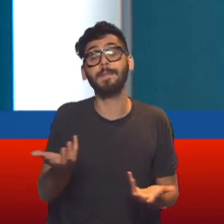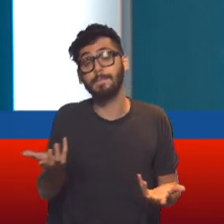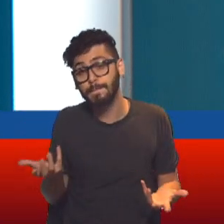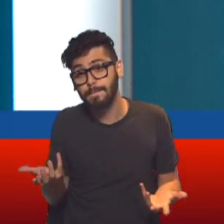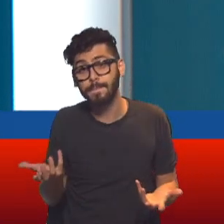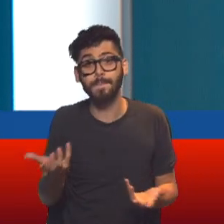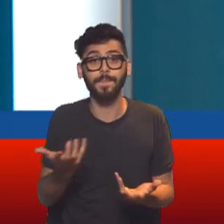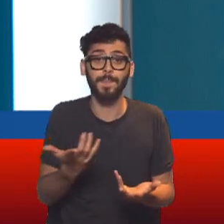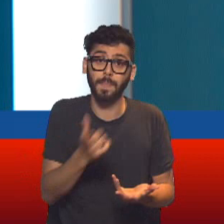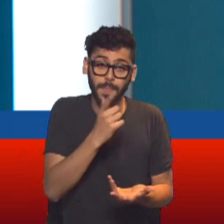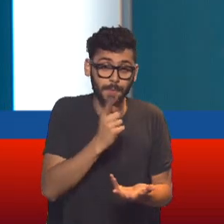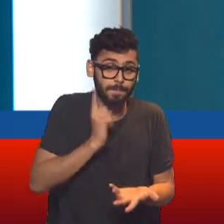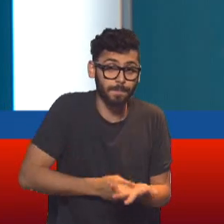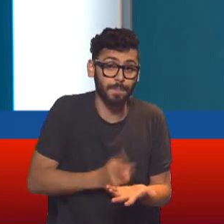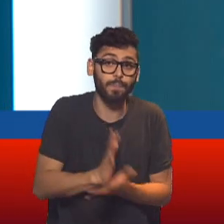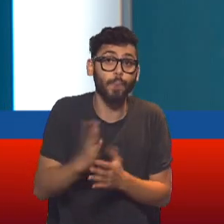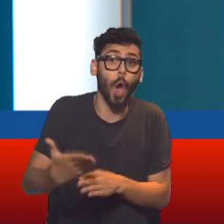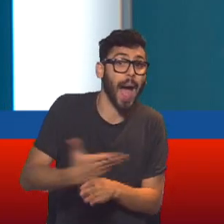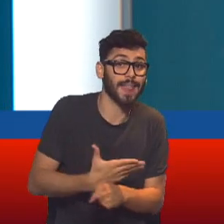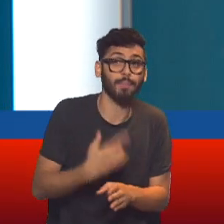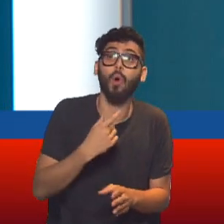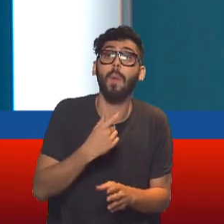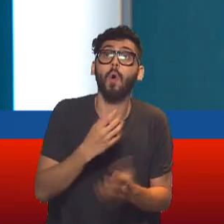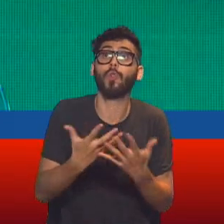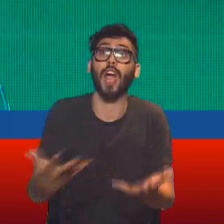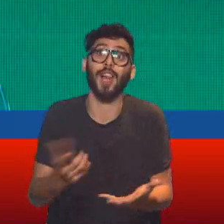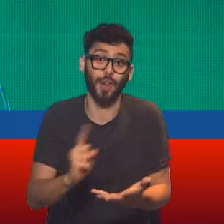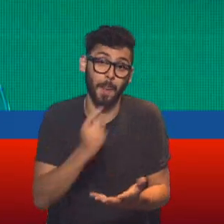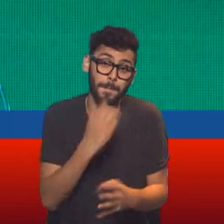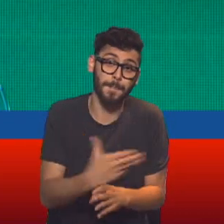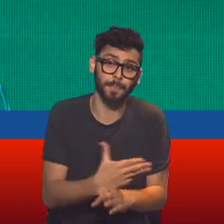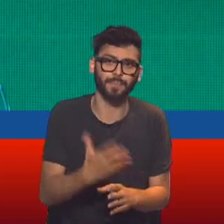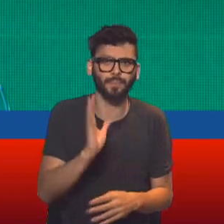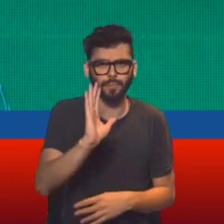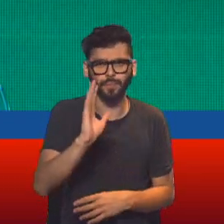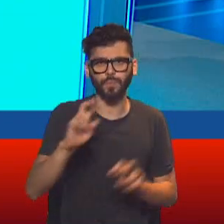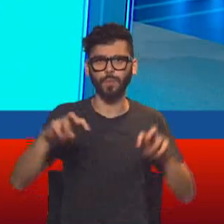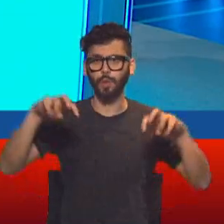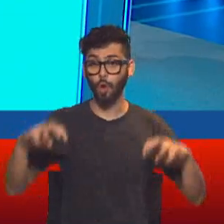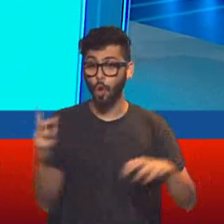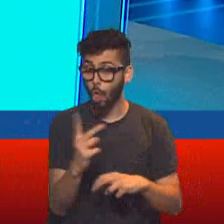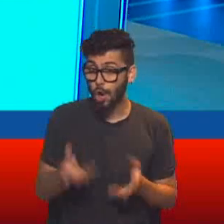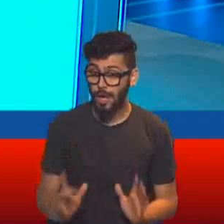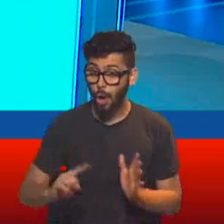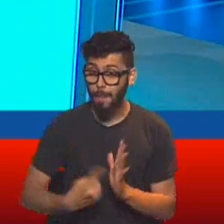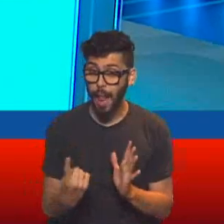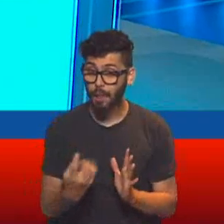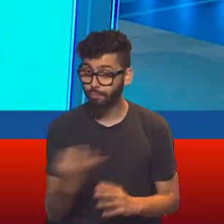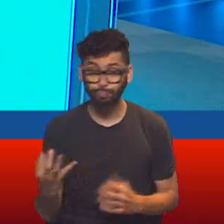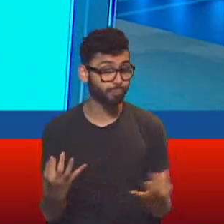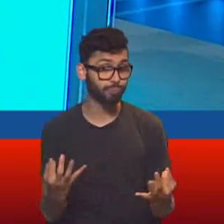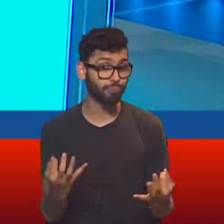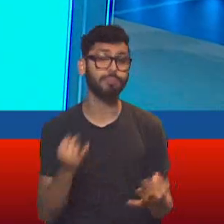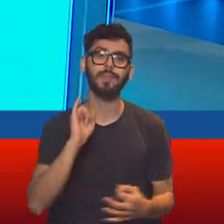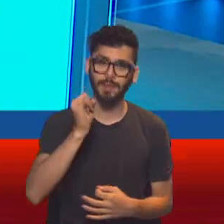tomar las medidas correspondientes para antes de que sea tarde nuevamente, ¿no? Estoy compartiendo mesa con 2 nativos en Cava, ¿no? Sí. ¿Sí? 2